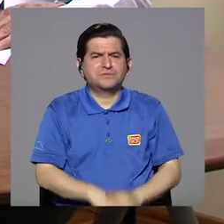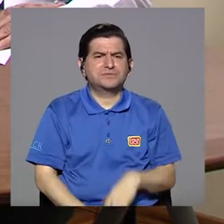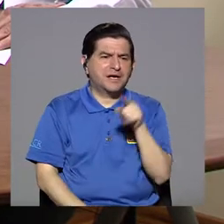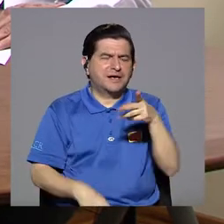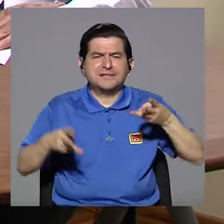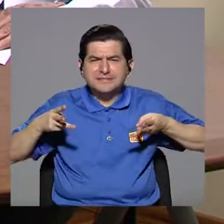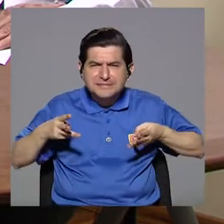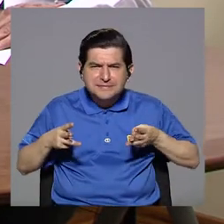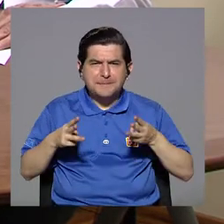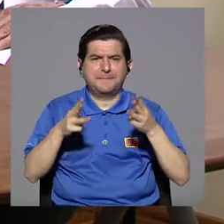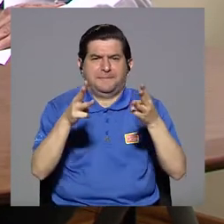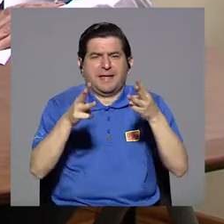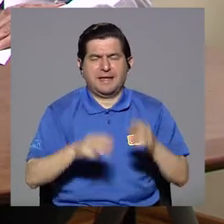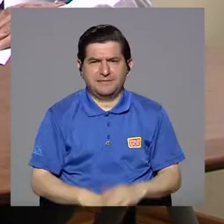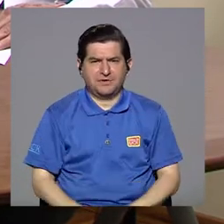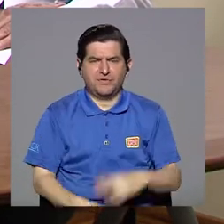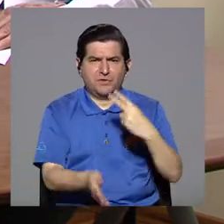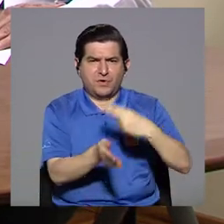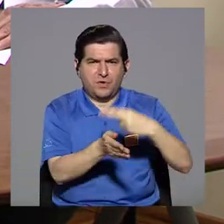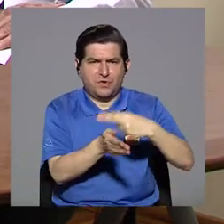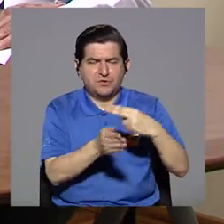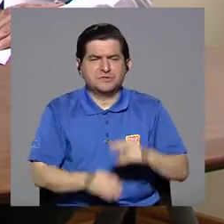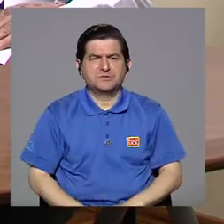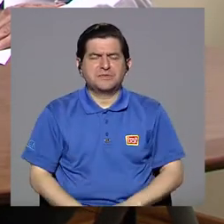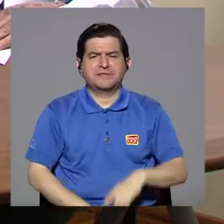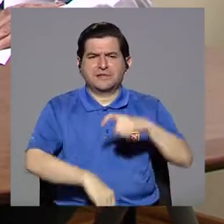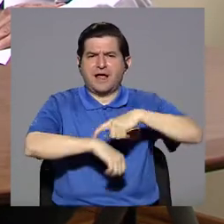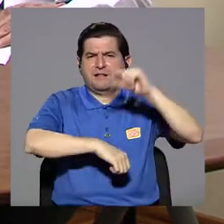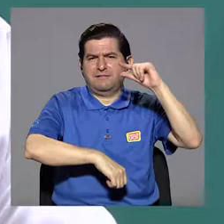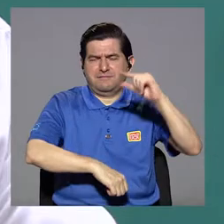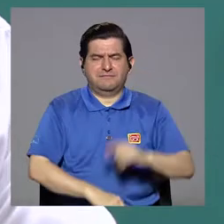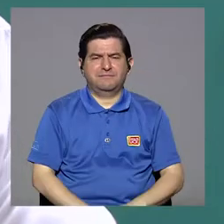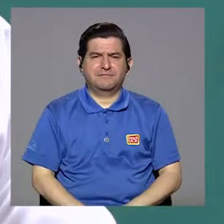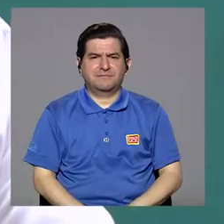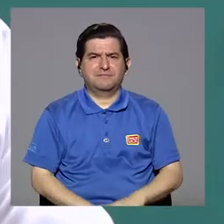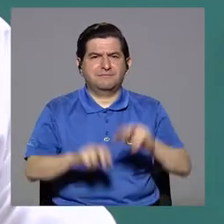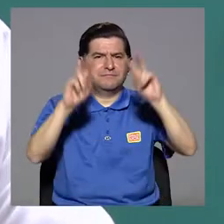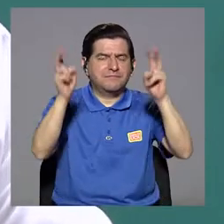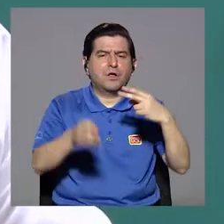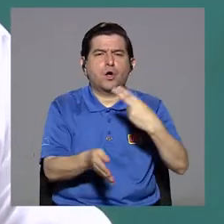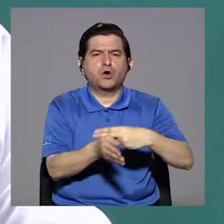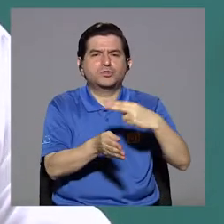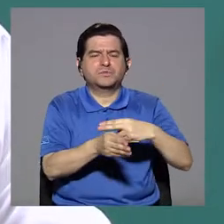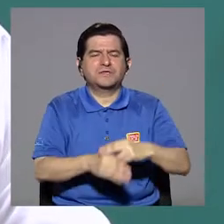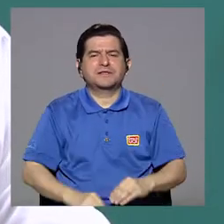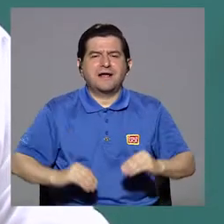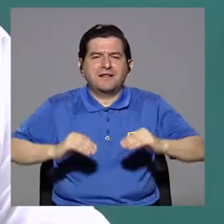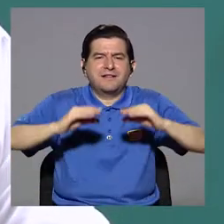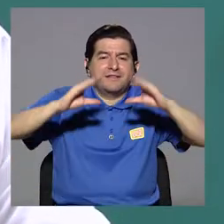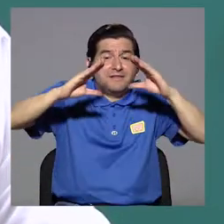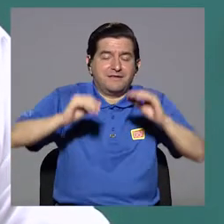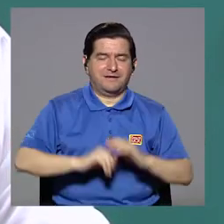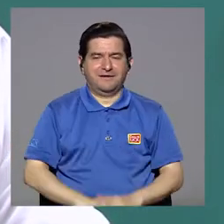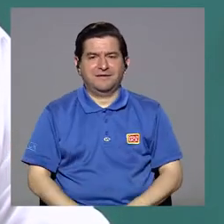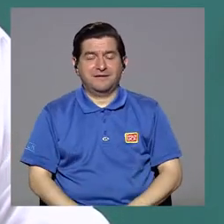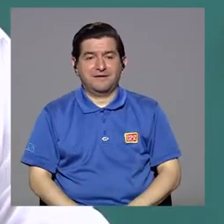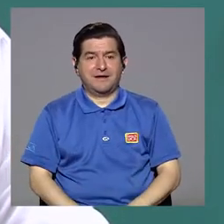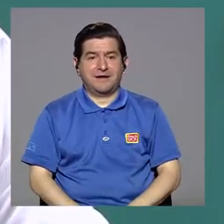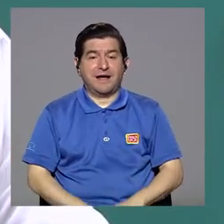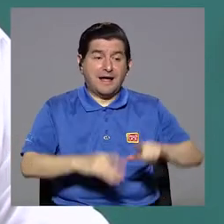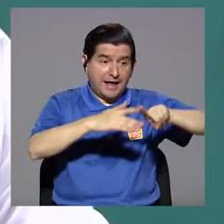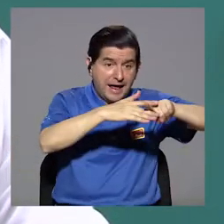esta está esta metodología de hospital de día que tuve la oportunidad antes de elaborarse el hospital